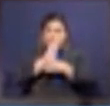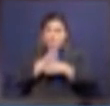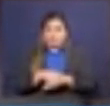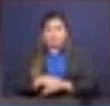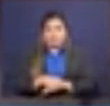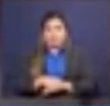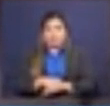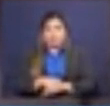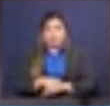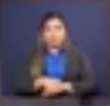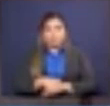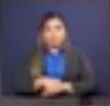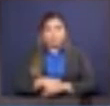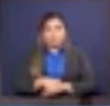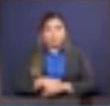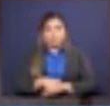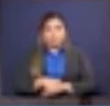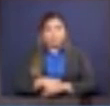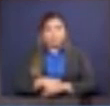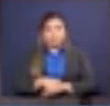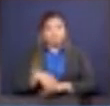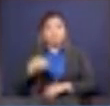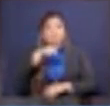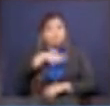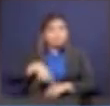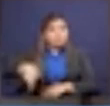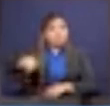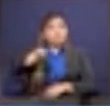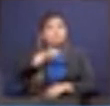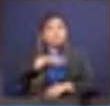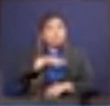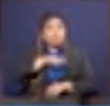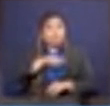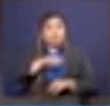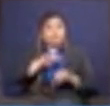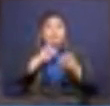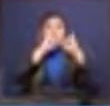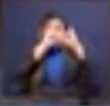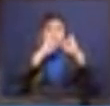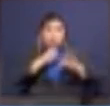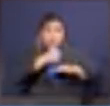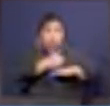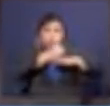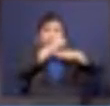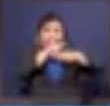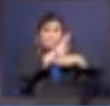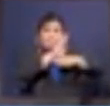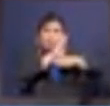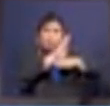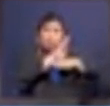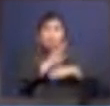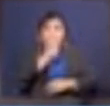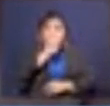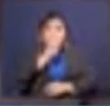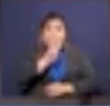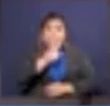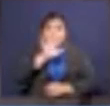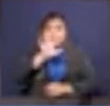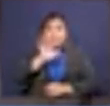En ese sentido, y de acuerdo a la Superintendencia de Banco, al 25 de